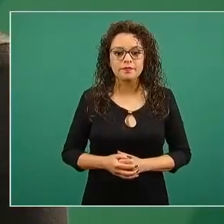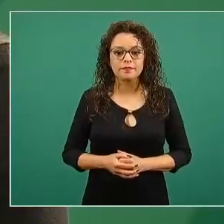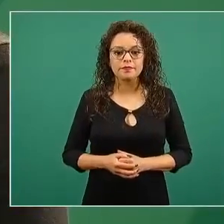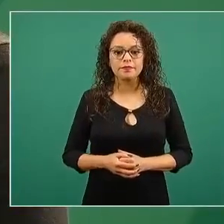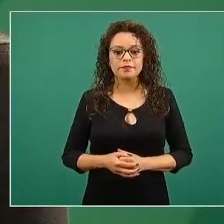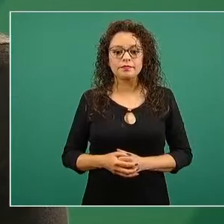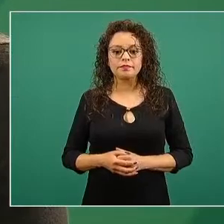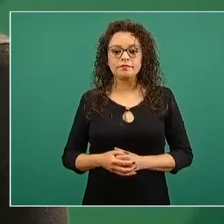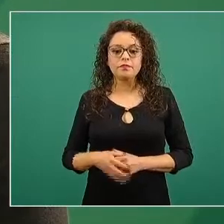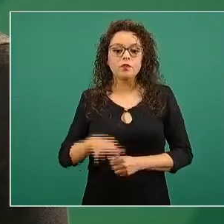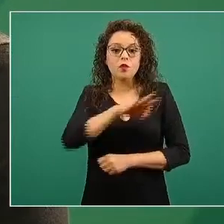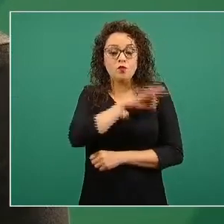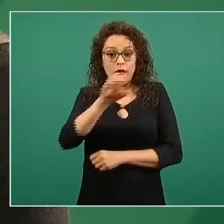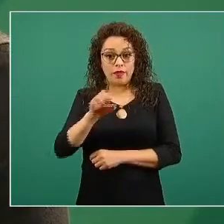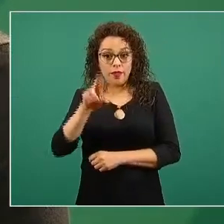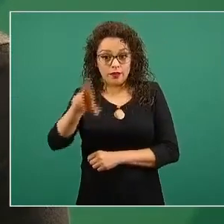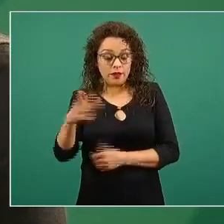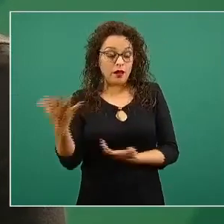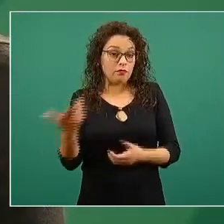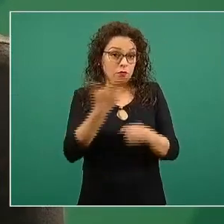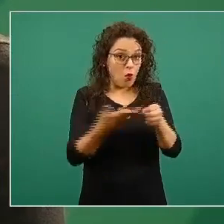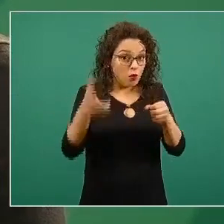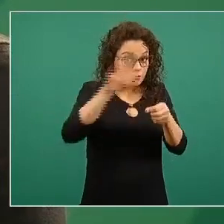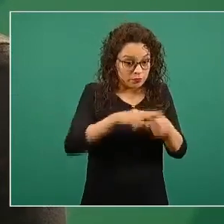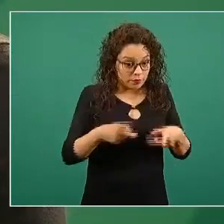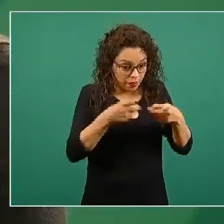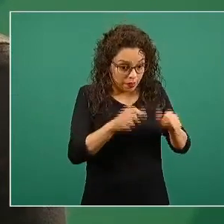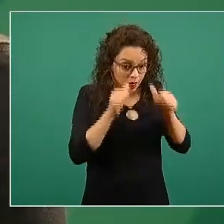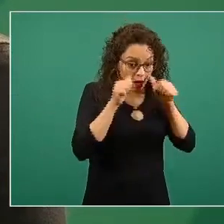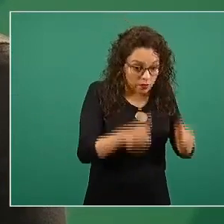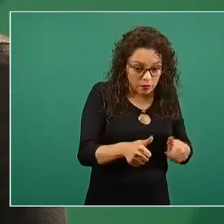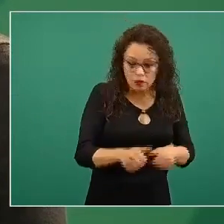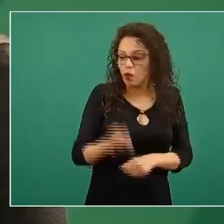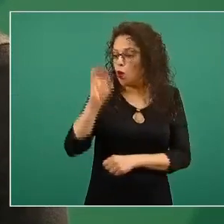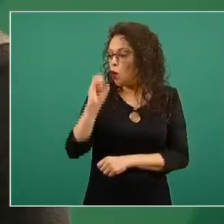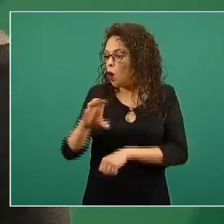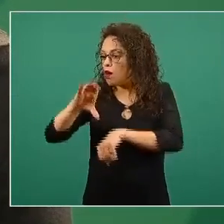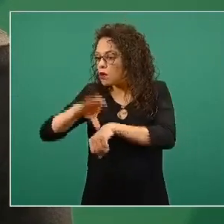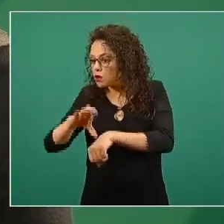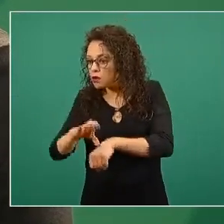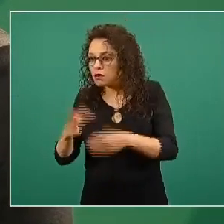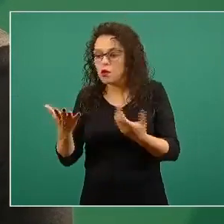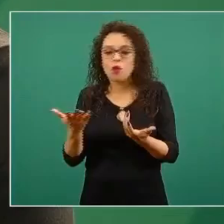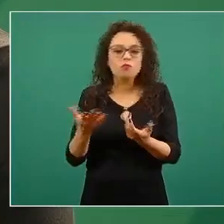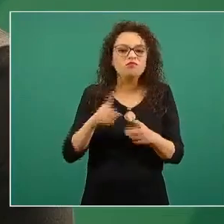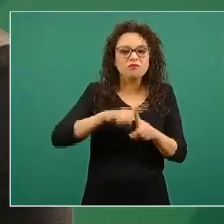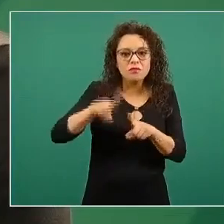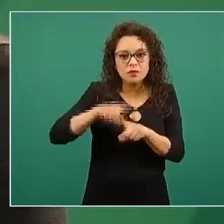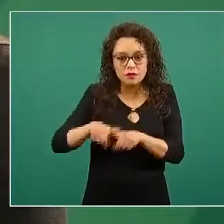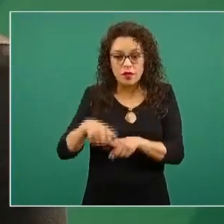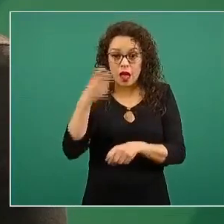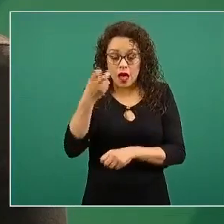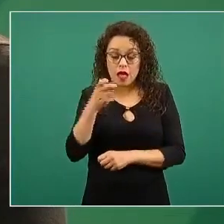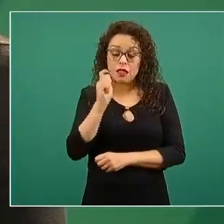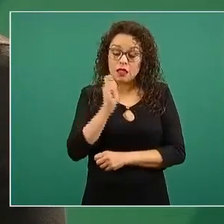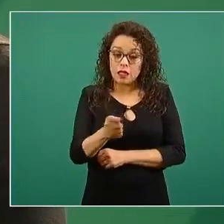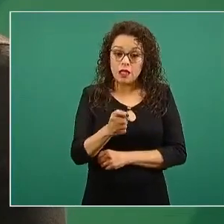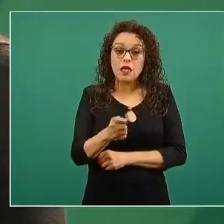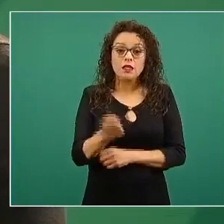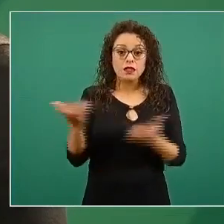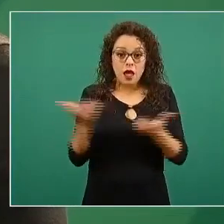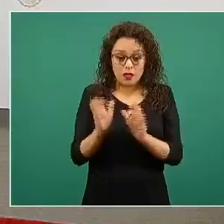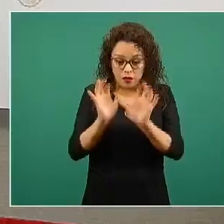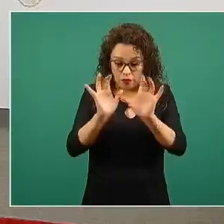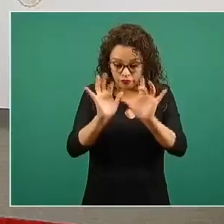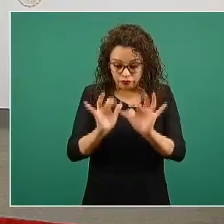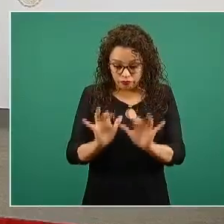atención médica de un hospital o de una unidad de salud, esta dictaminación y este llenado de este documento